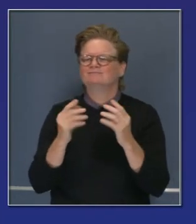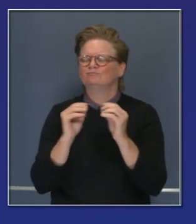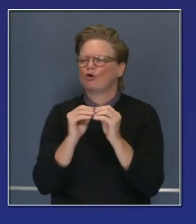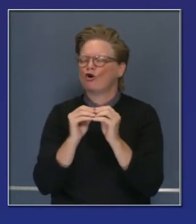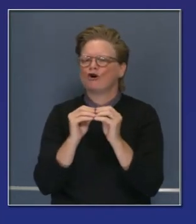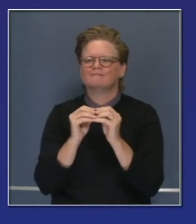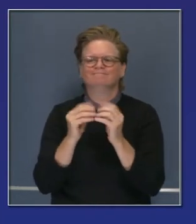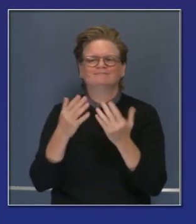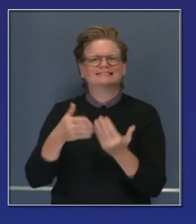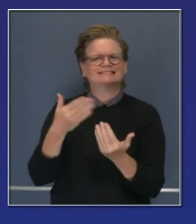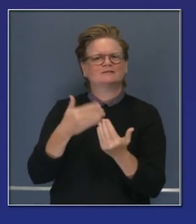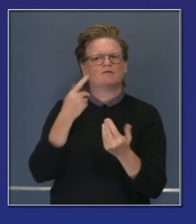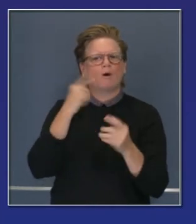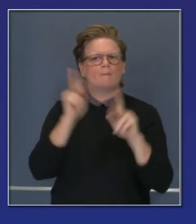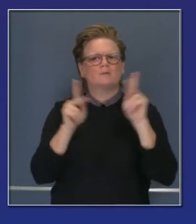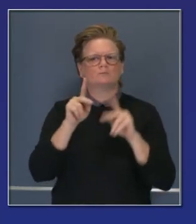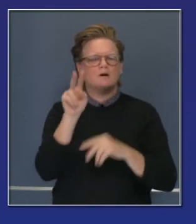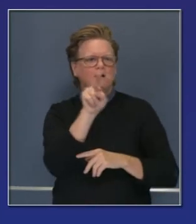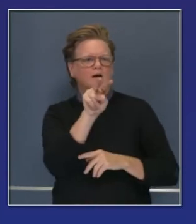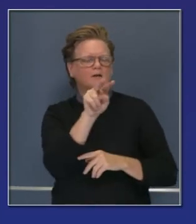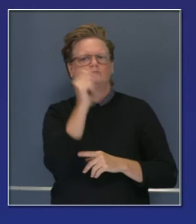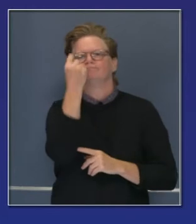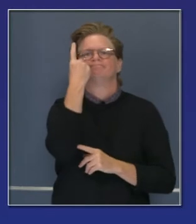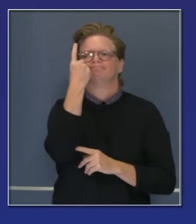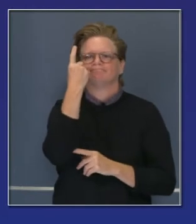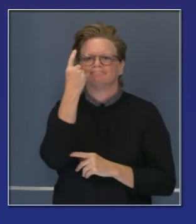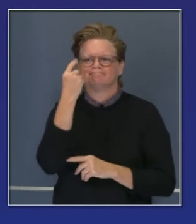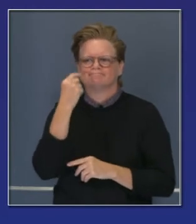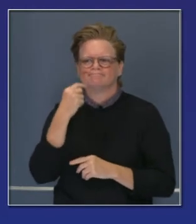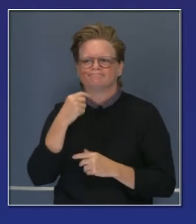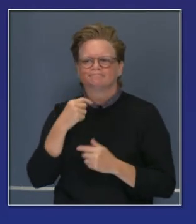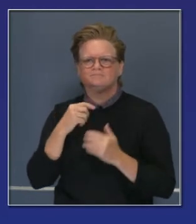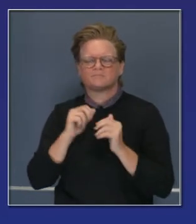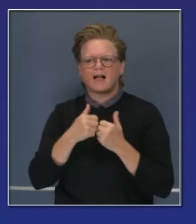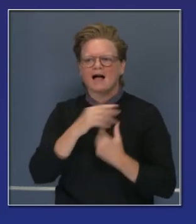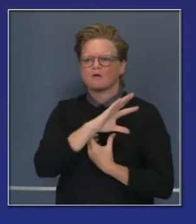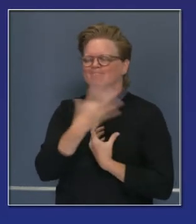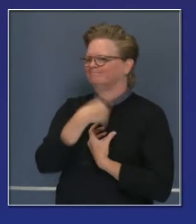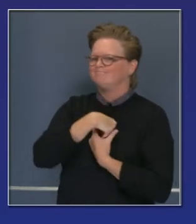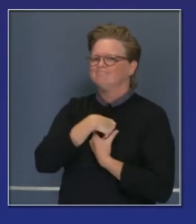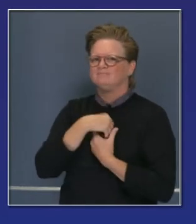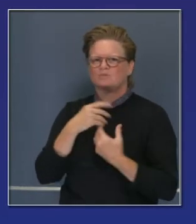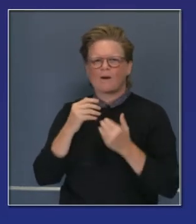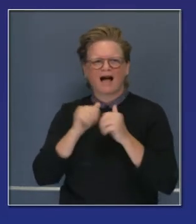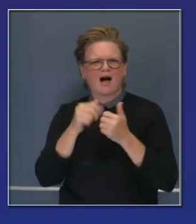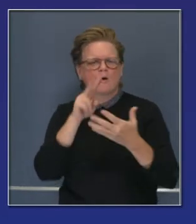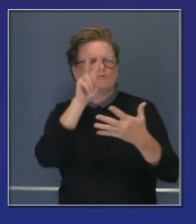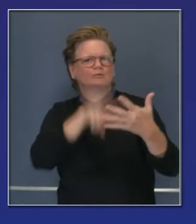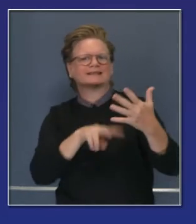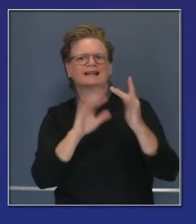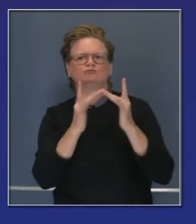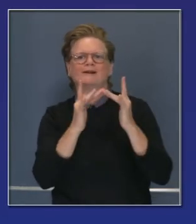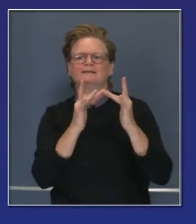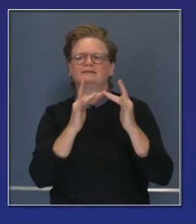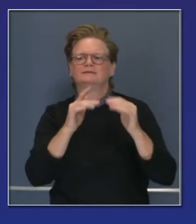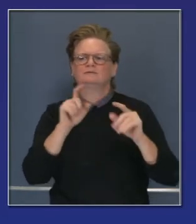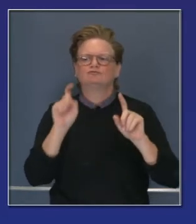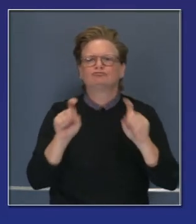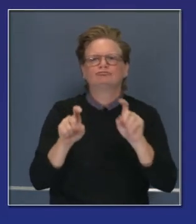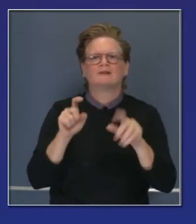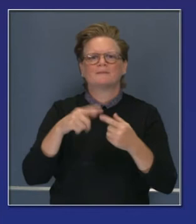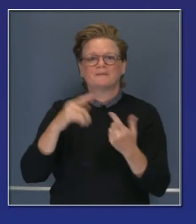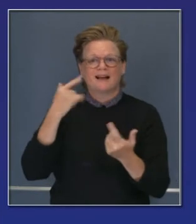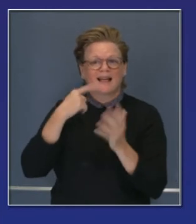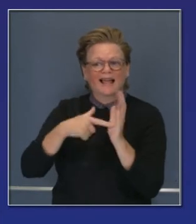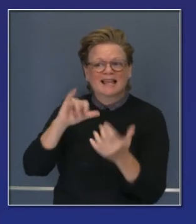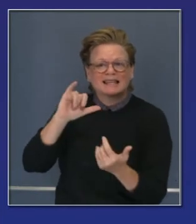y haciendo más navegable esta información para la gente. Yelp, por ejemplo, es un ejemplo